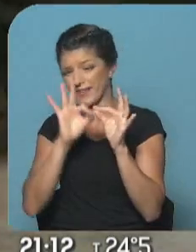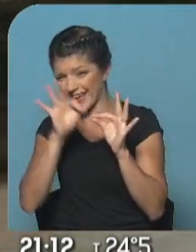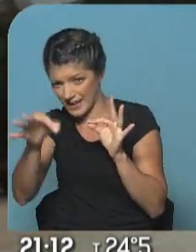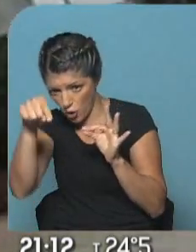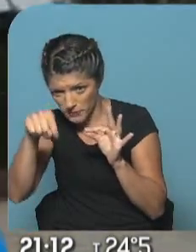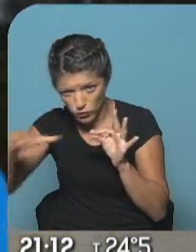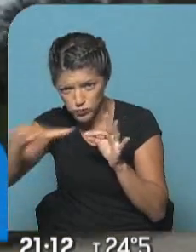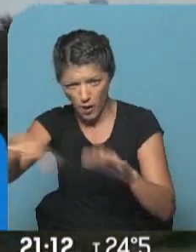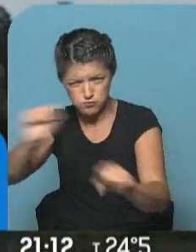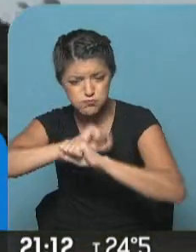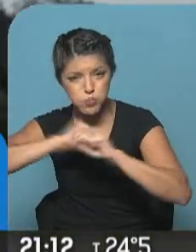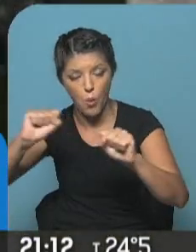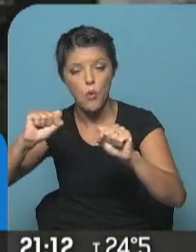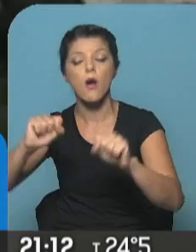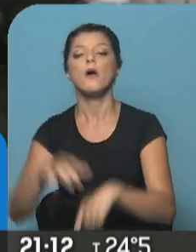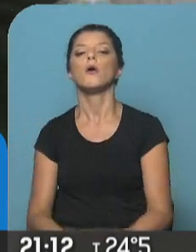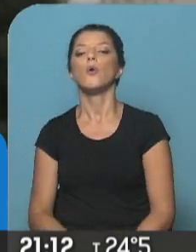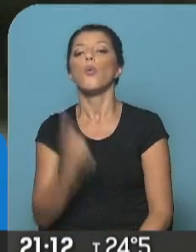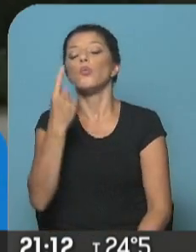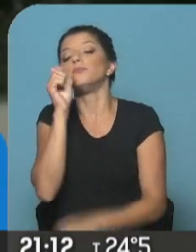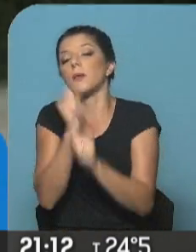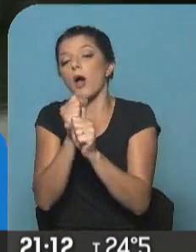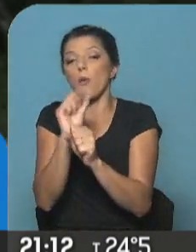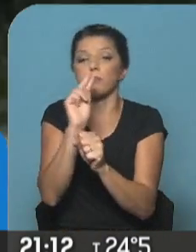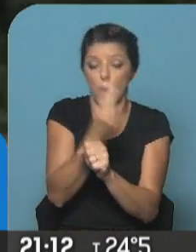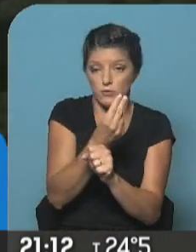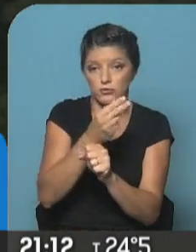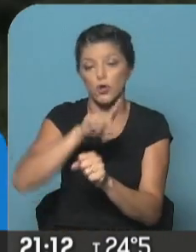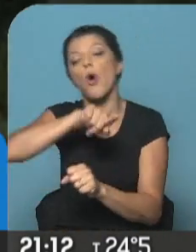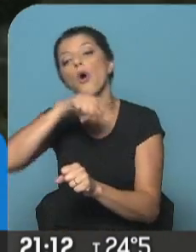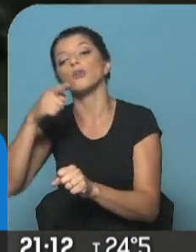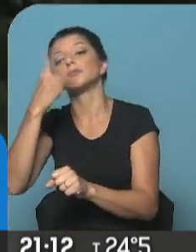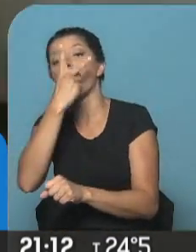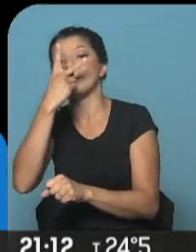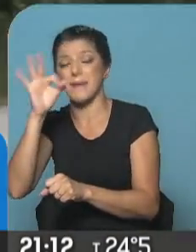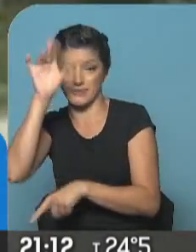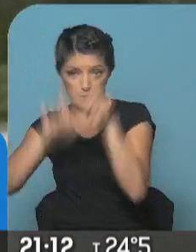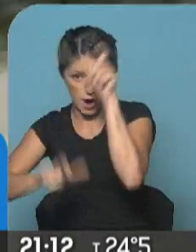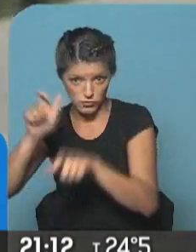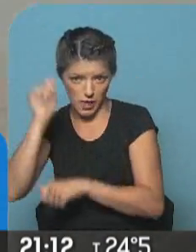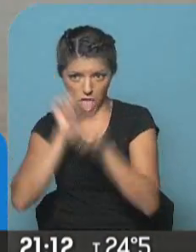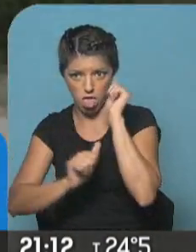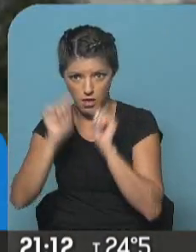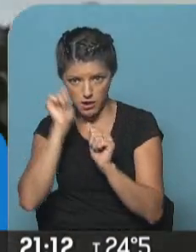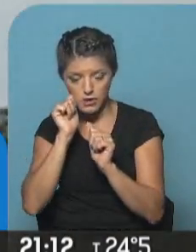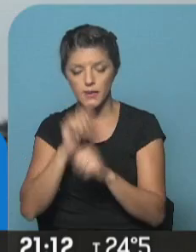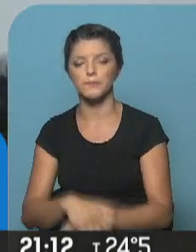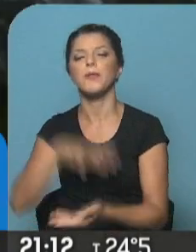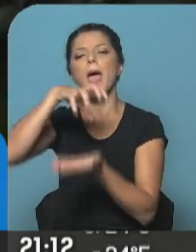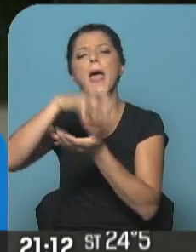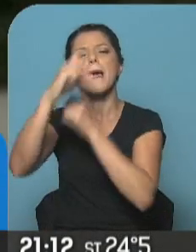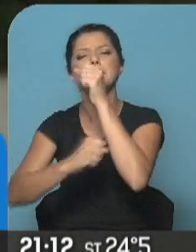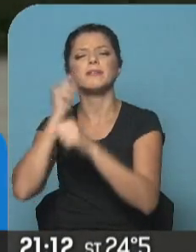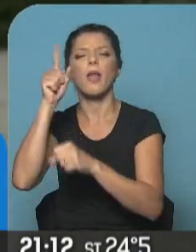realmente tremendas porque murió un operario y cerca de 20 quedaron heridos. Esto ocurrió en la empresa china